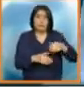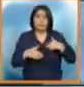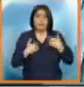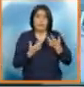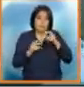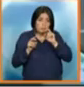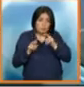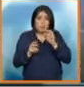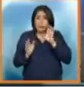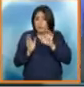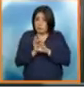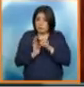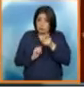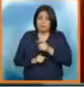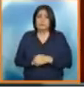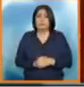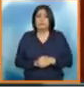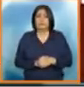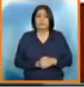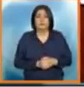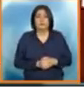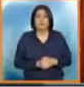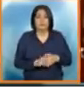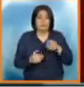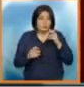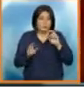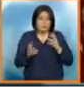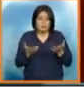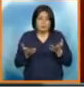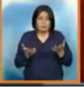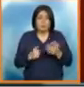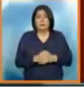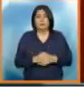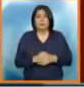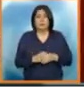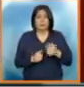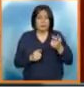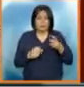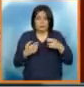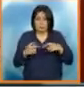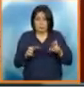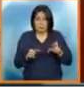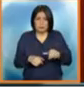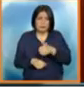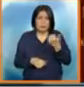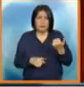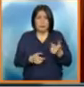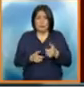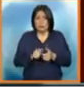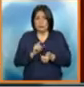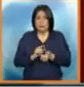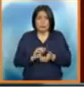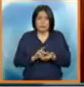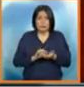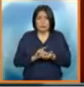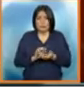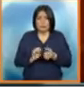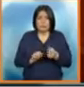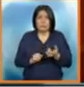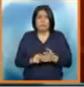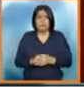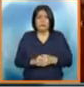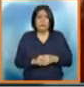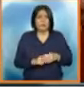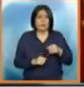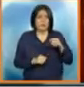podido ver, por ejemplo, en este momento vamos a hacer no sé si me permiten el otro control. ¿Llegaron para a grabar